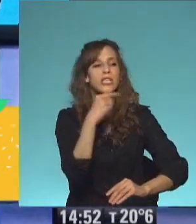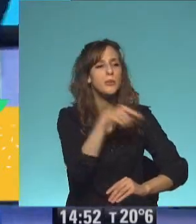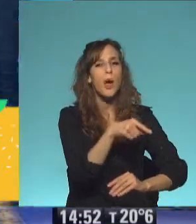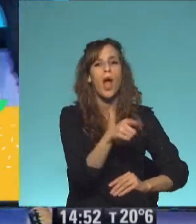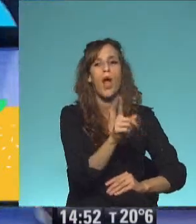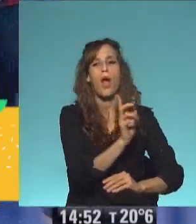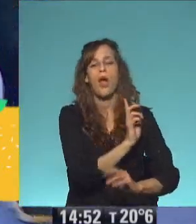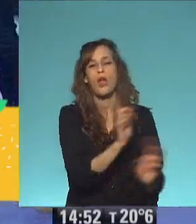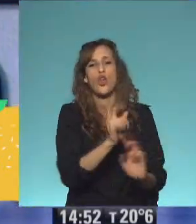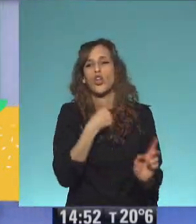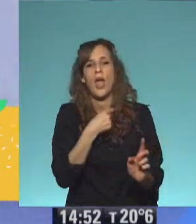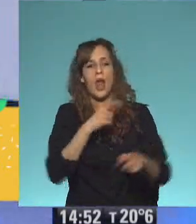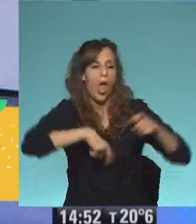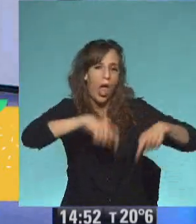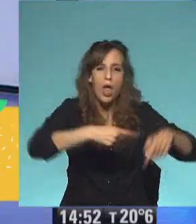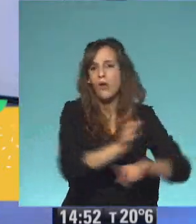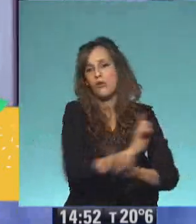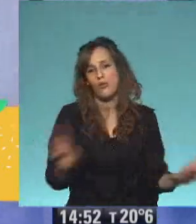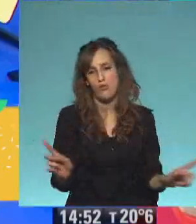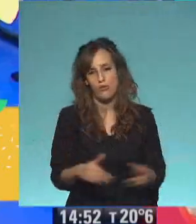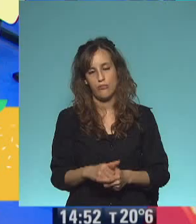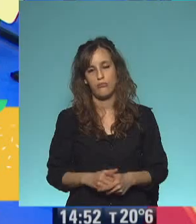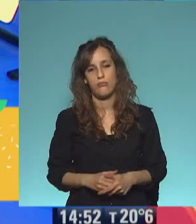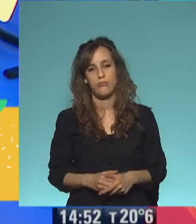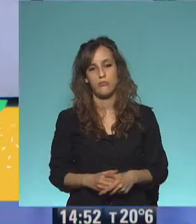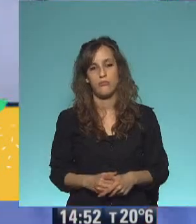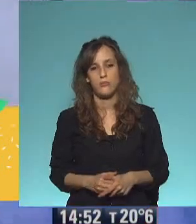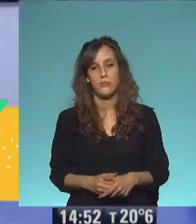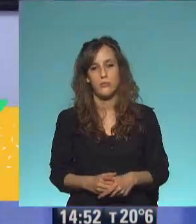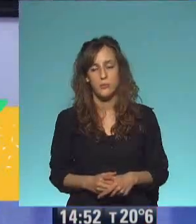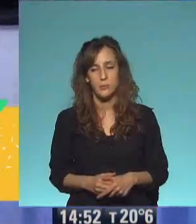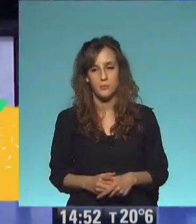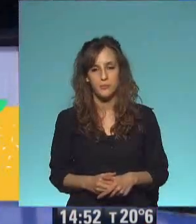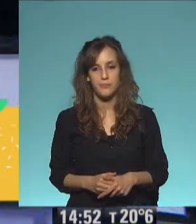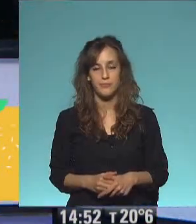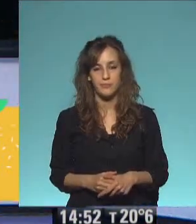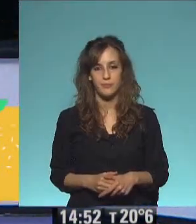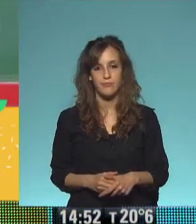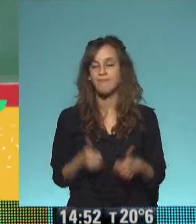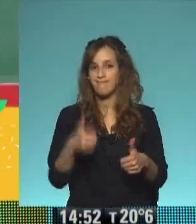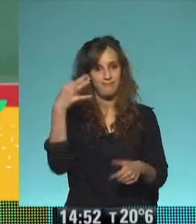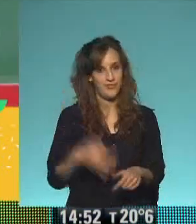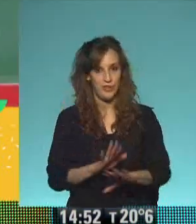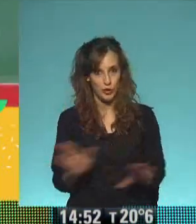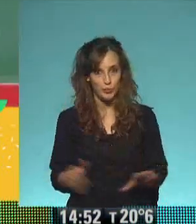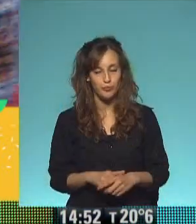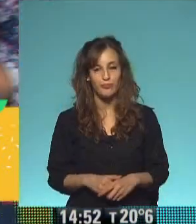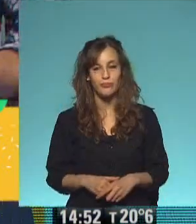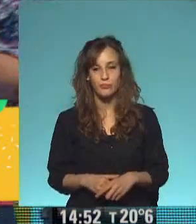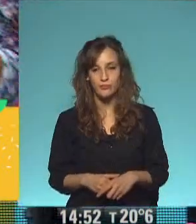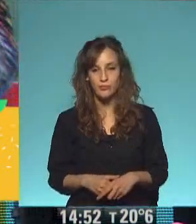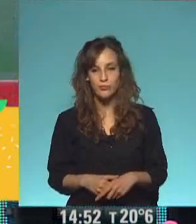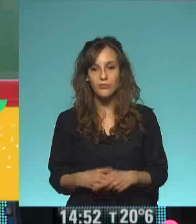El lobo no quiere sacar a la chiva. La chiva no quiere salir de ahí. Sal de ahí, chivita. Sal de ahí, de ese lugar. Perfecto. Muy bien.